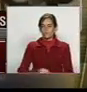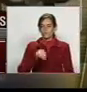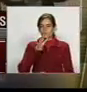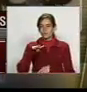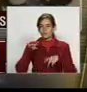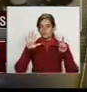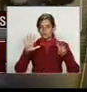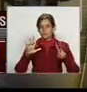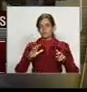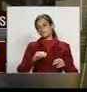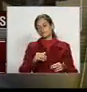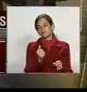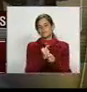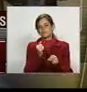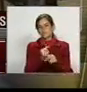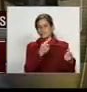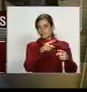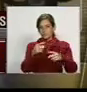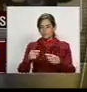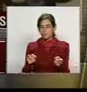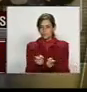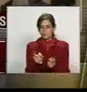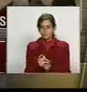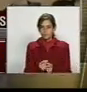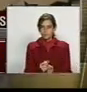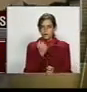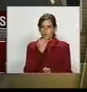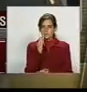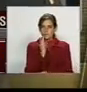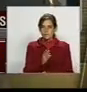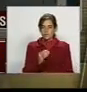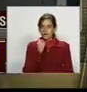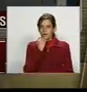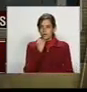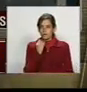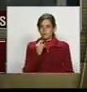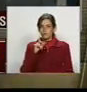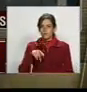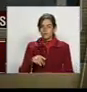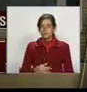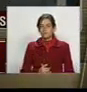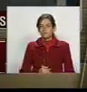ejecución y 78 cortes de apelación. Y de penal de adolescentes son